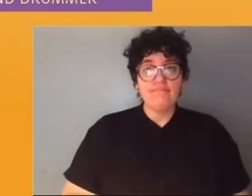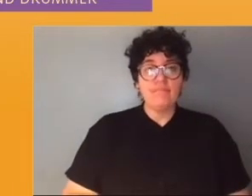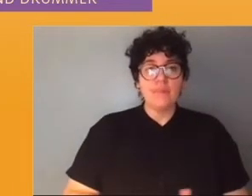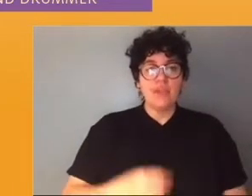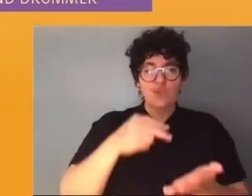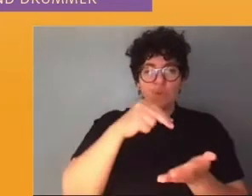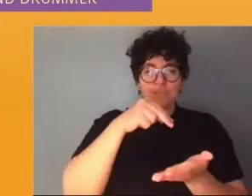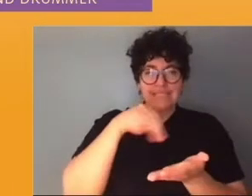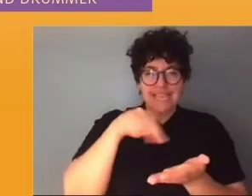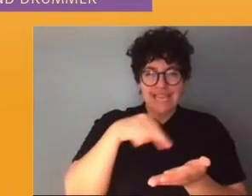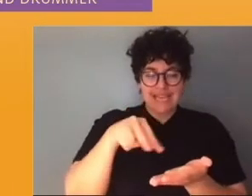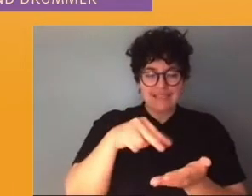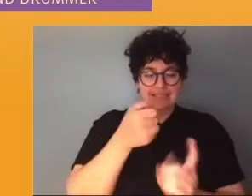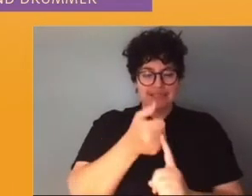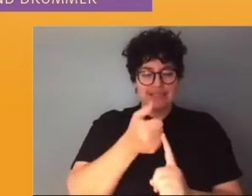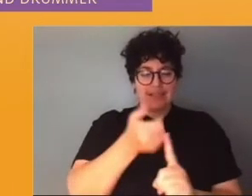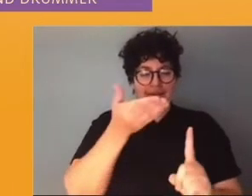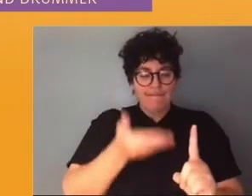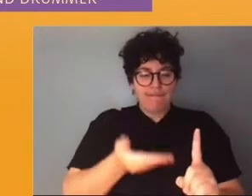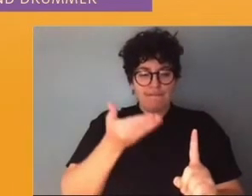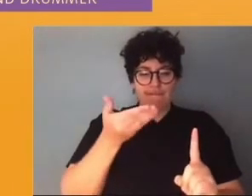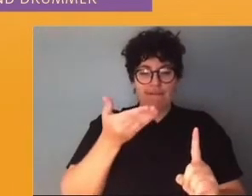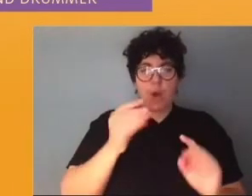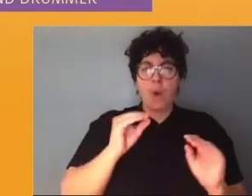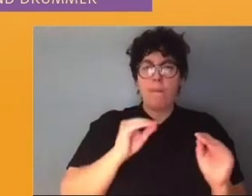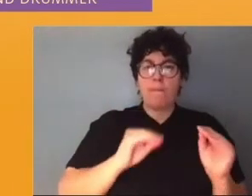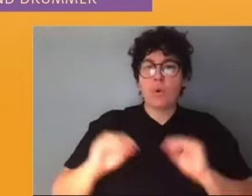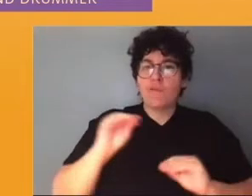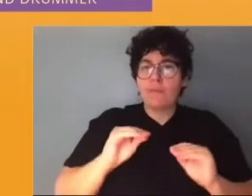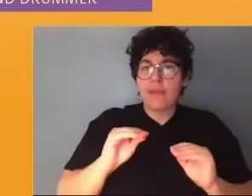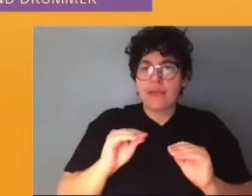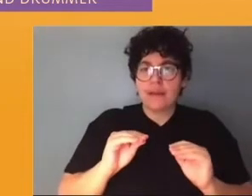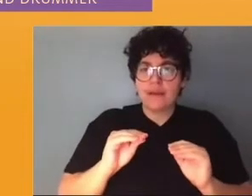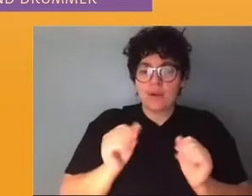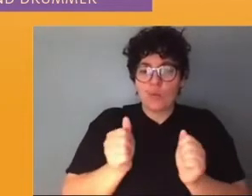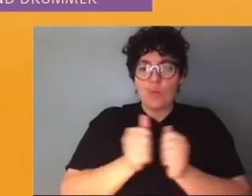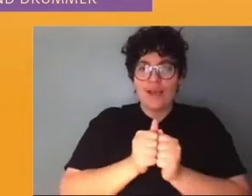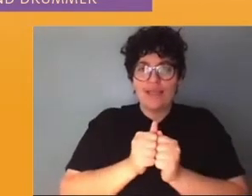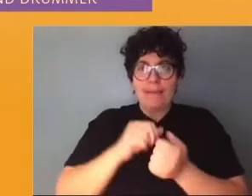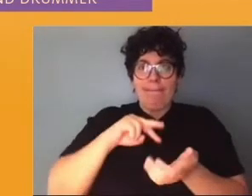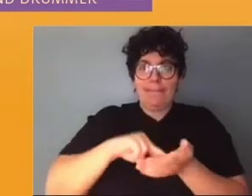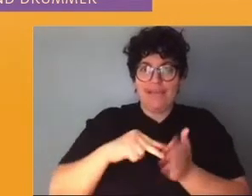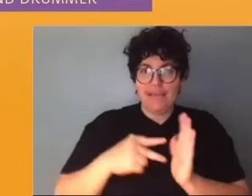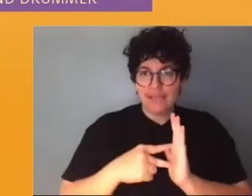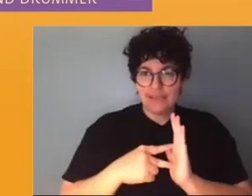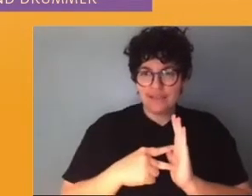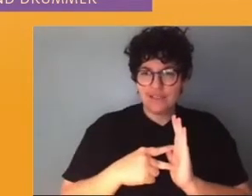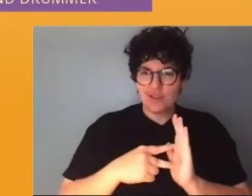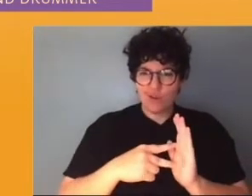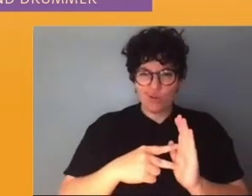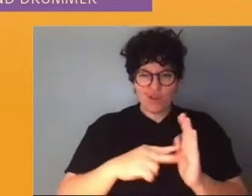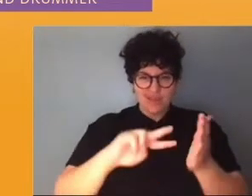con significado, ¿cuáles son esos significados que ambas tradiciones